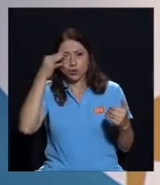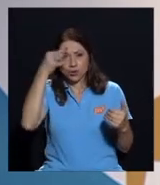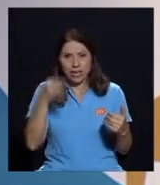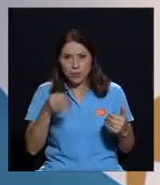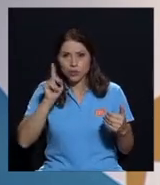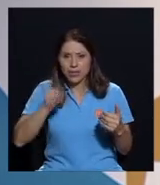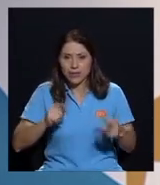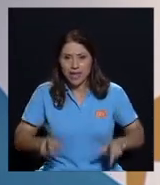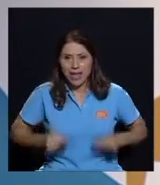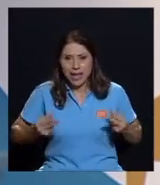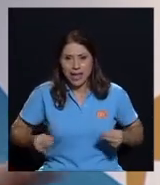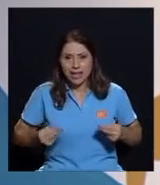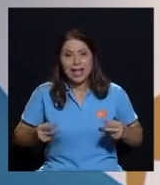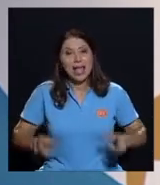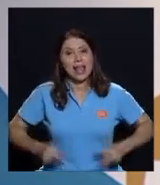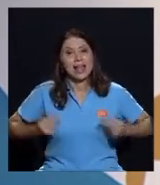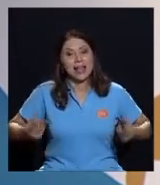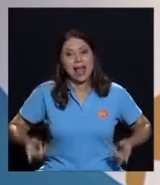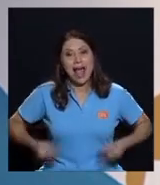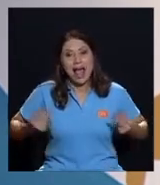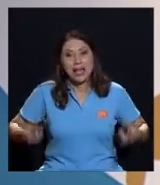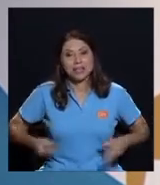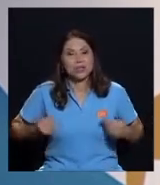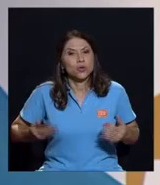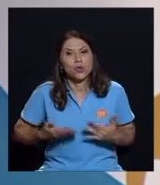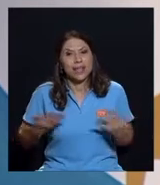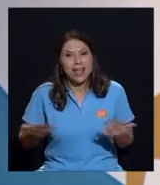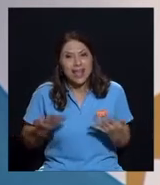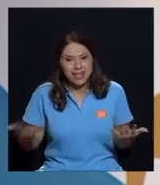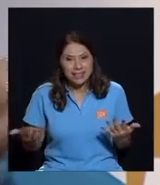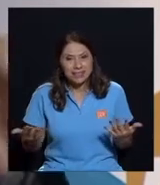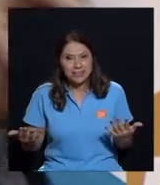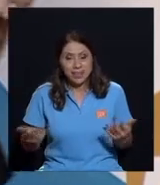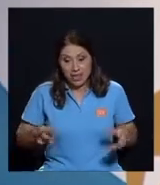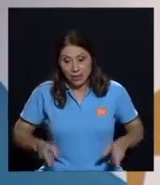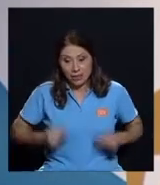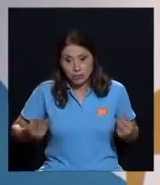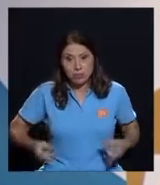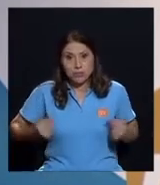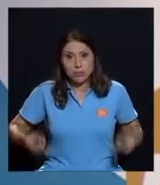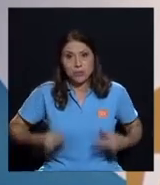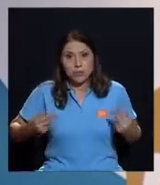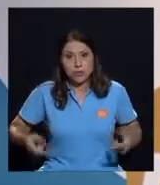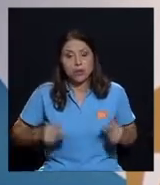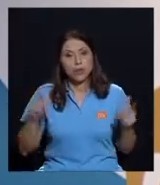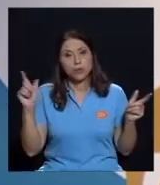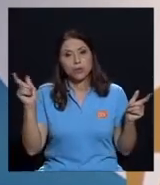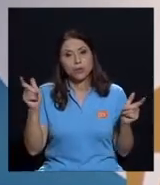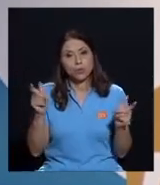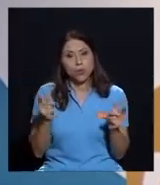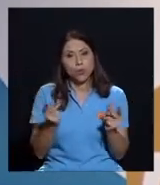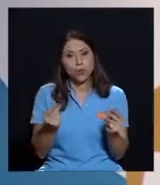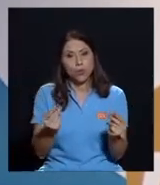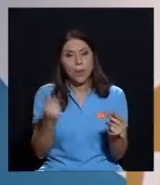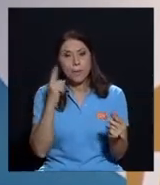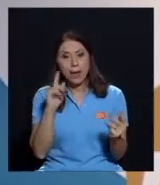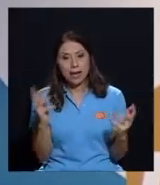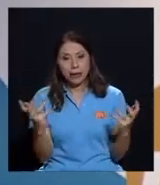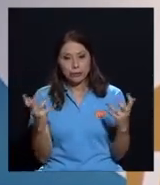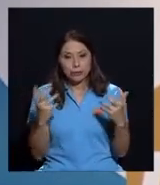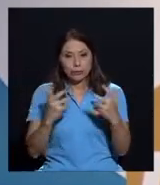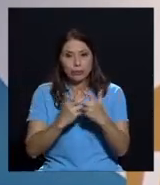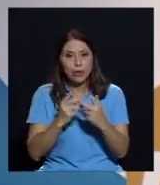nuestra apuesta es a una desaceleración del crecimiento del gasto para tener un ajuste paulatino muchos de esos crecimientos